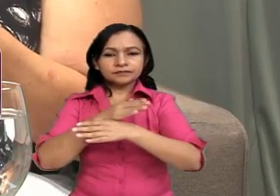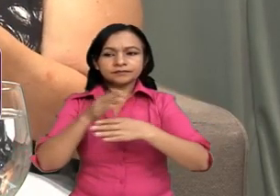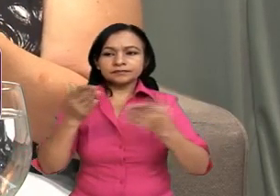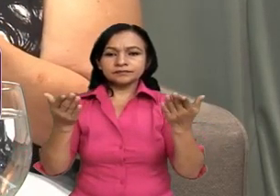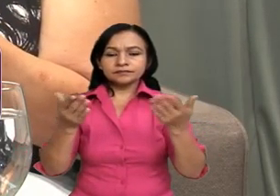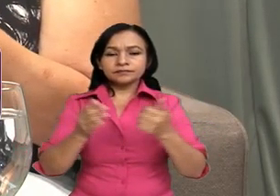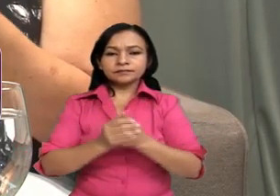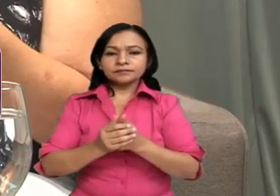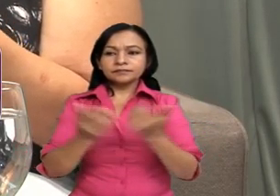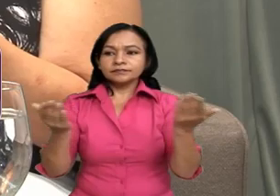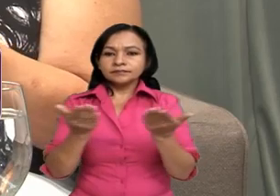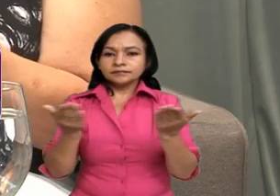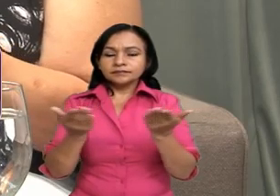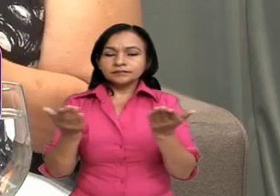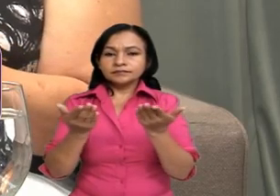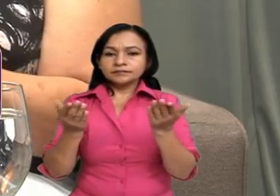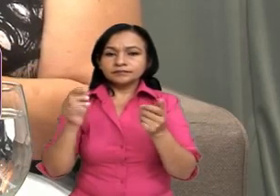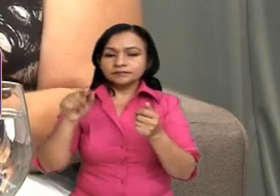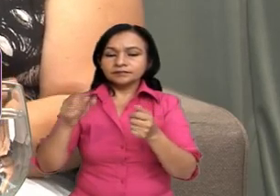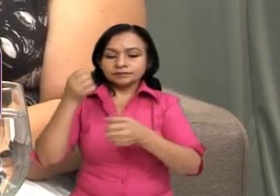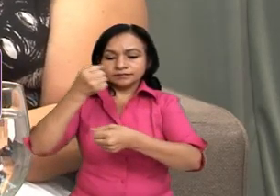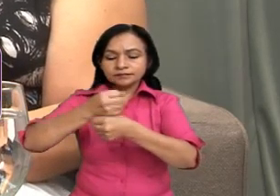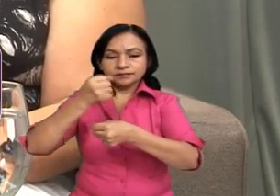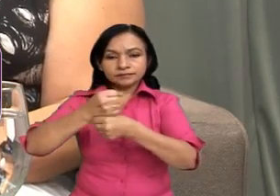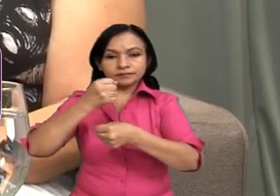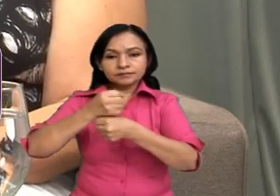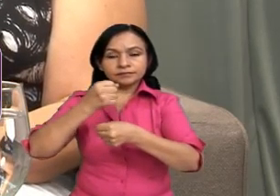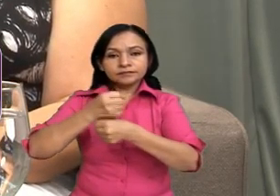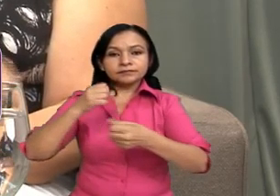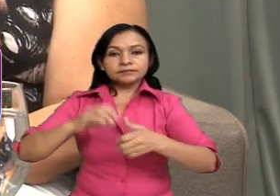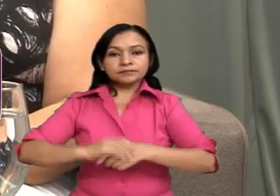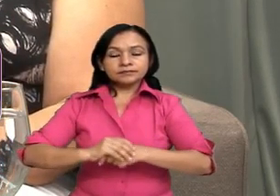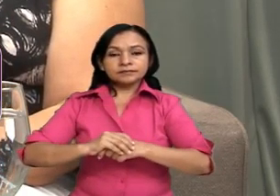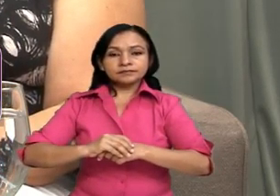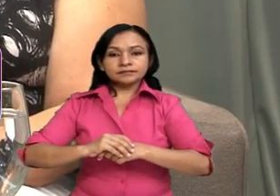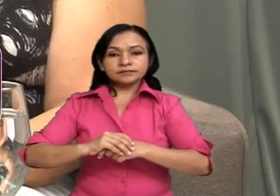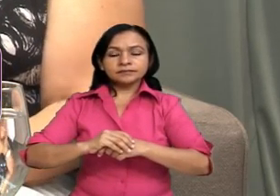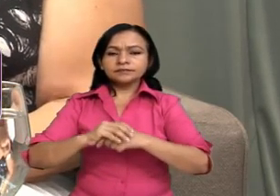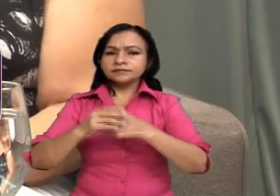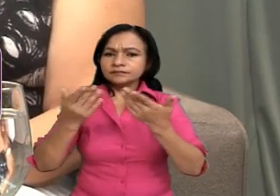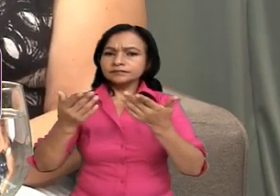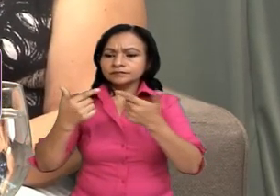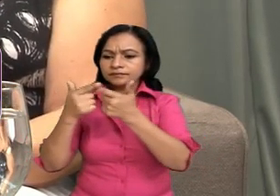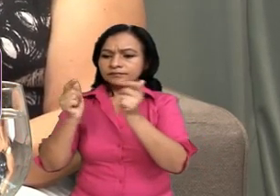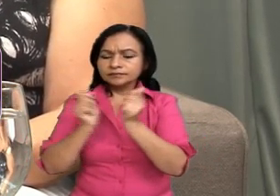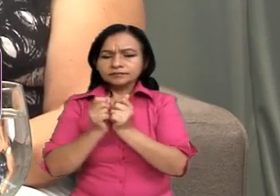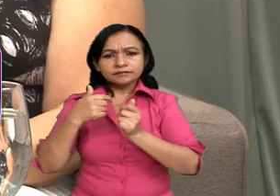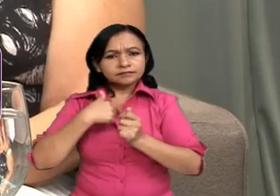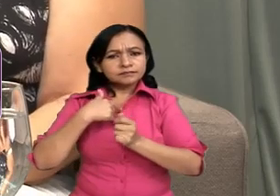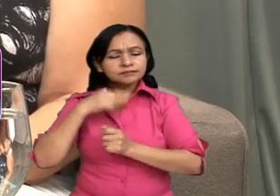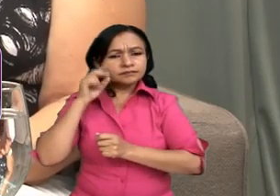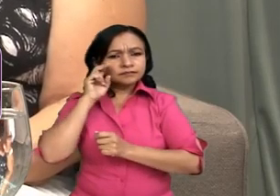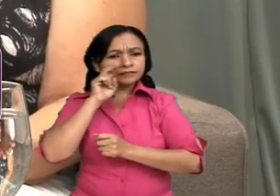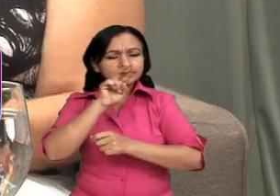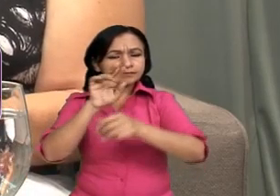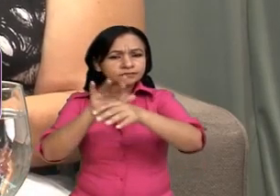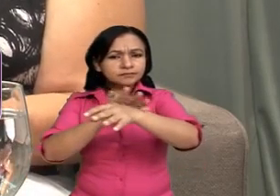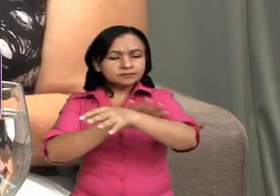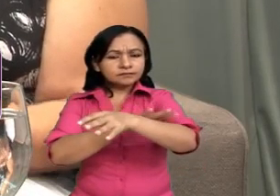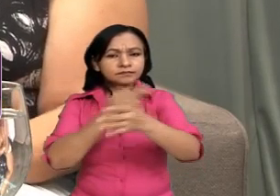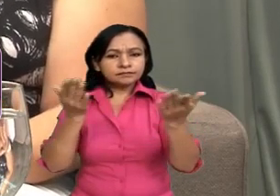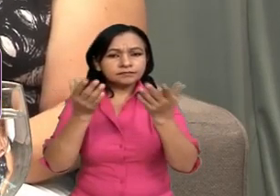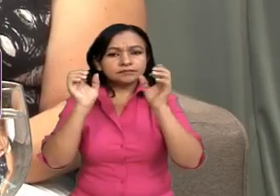sector, digamos, trabajador. Nosotros hemos sentido, porque no